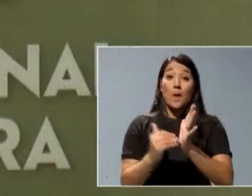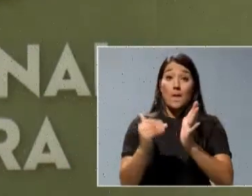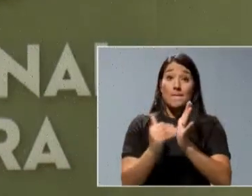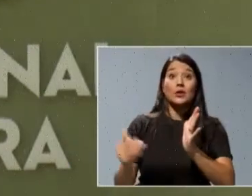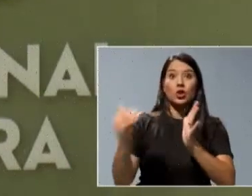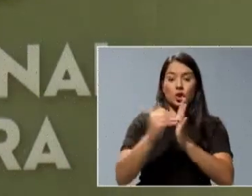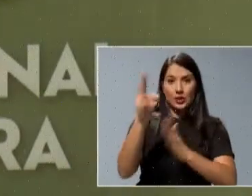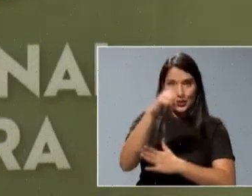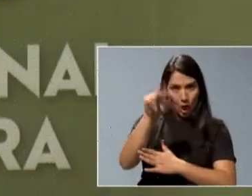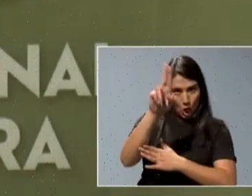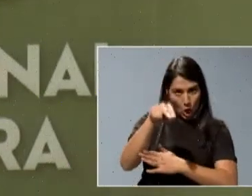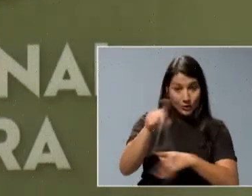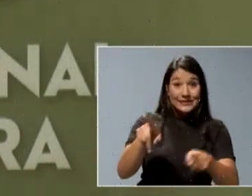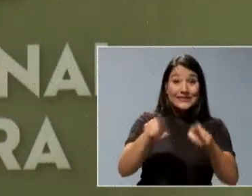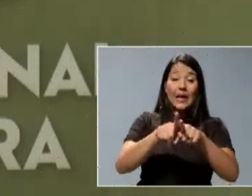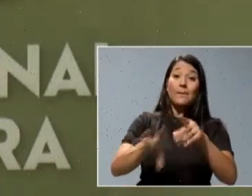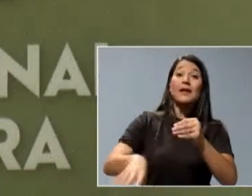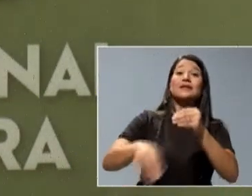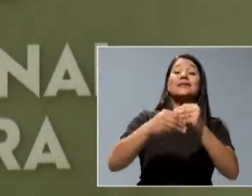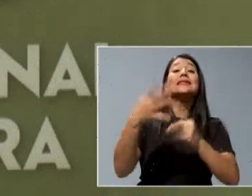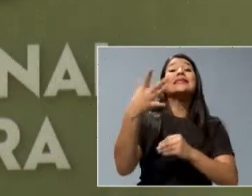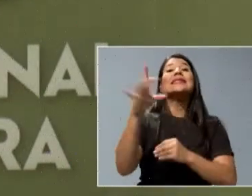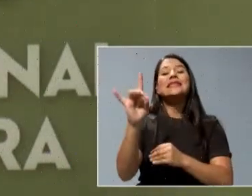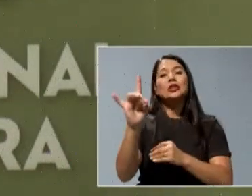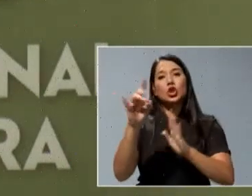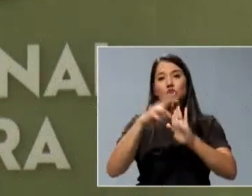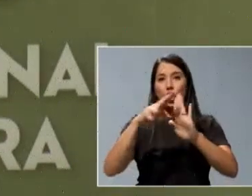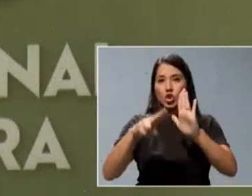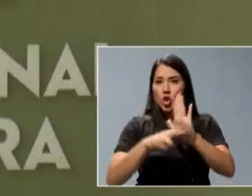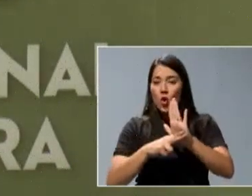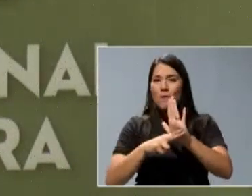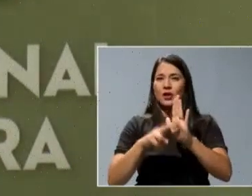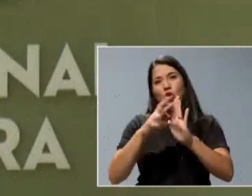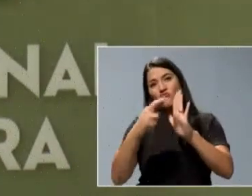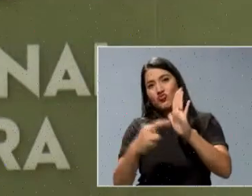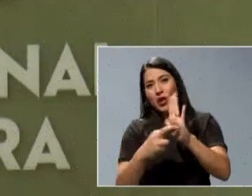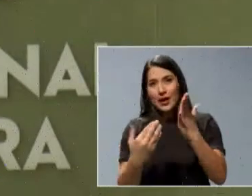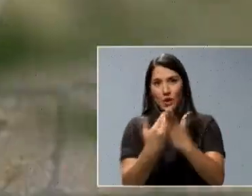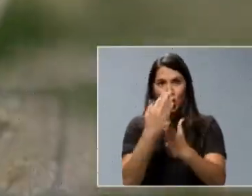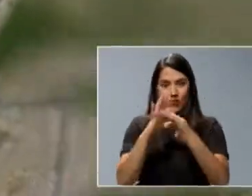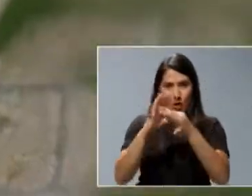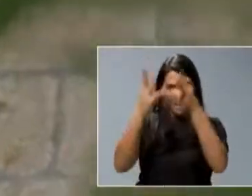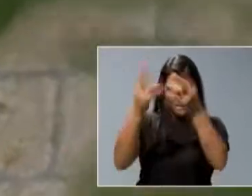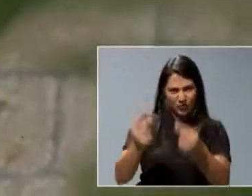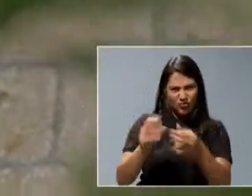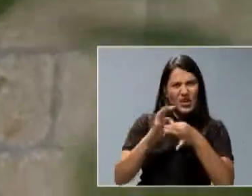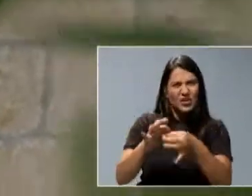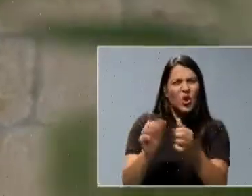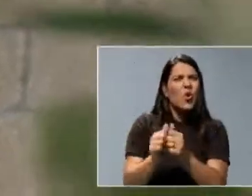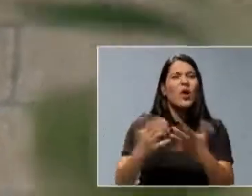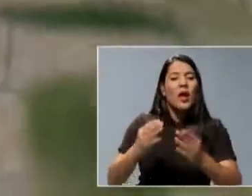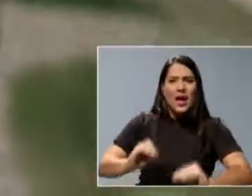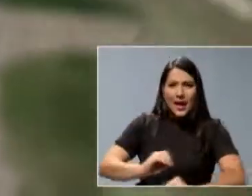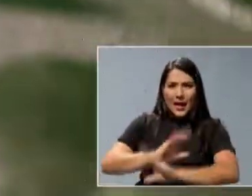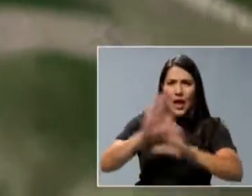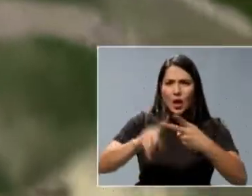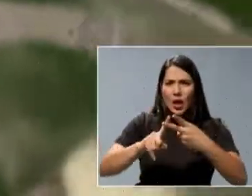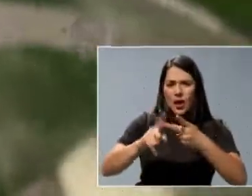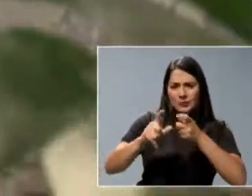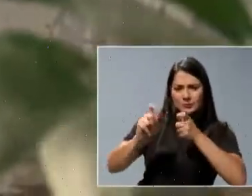le incorporan además, vía moción, 18 normas presupuestarias relacionadas con transparencia, precisión, control y